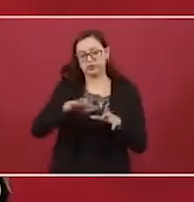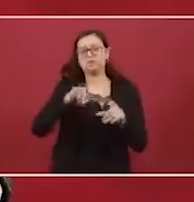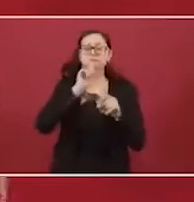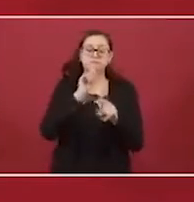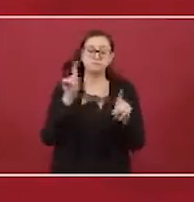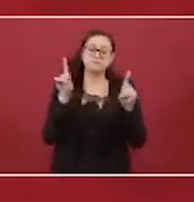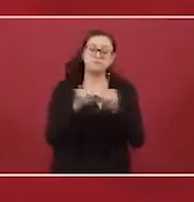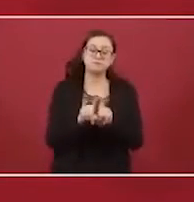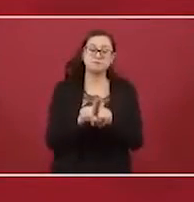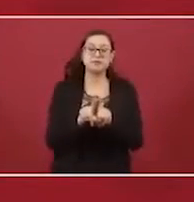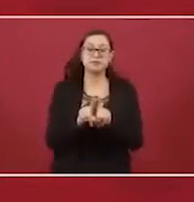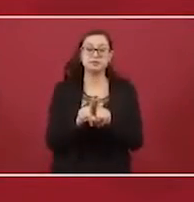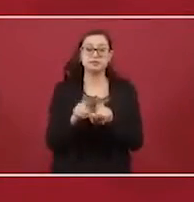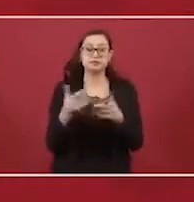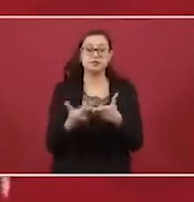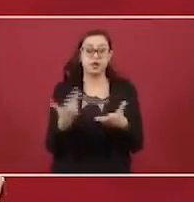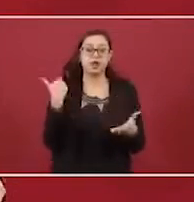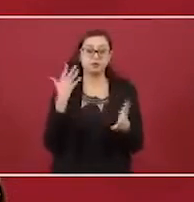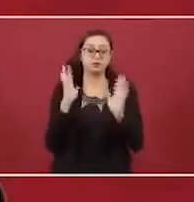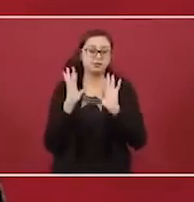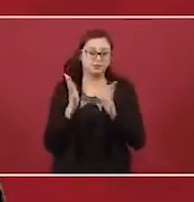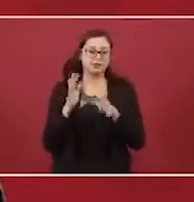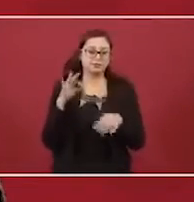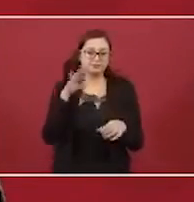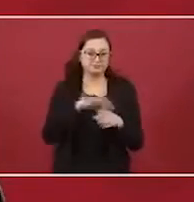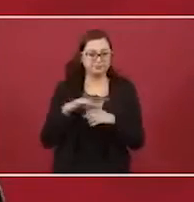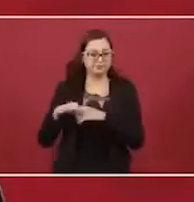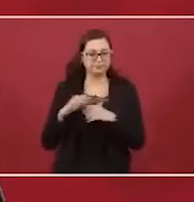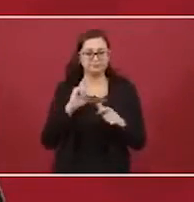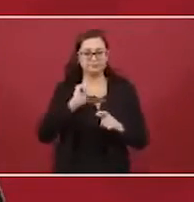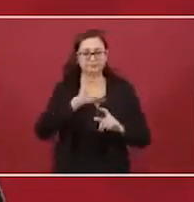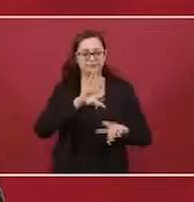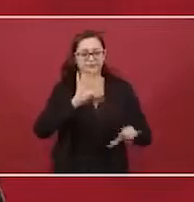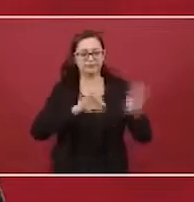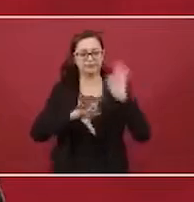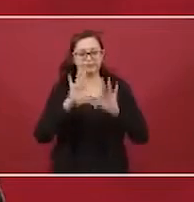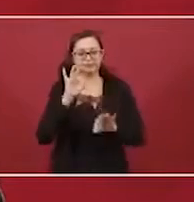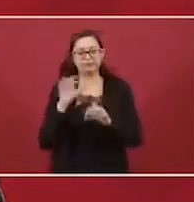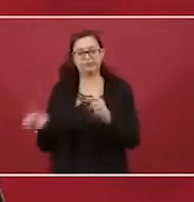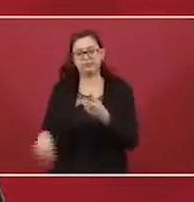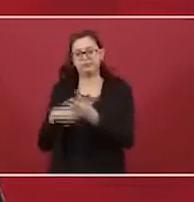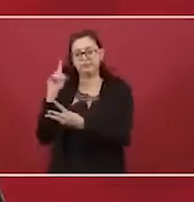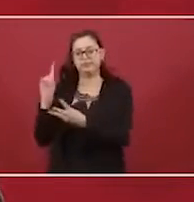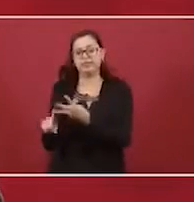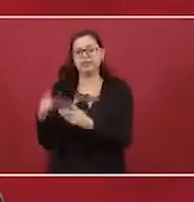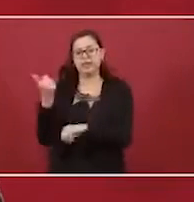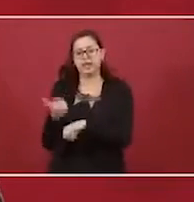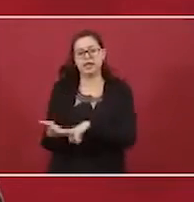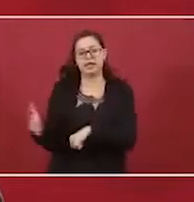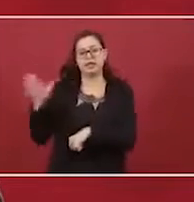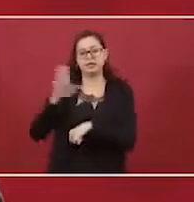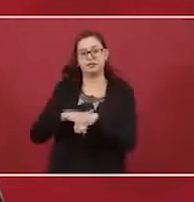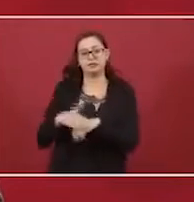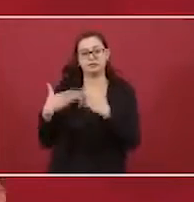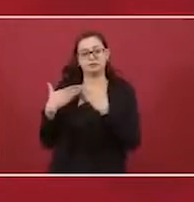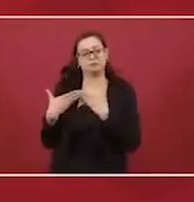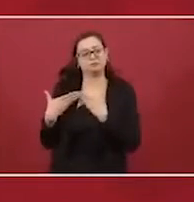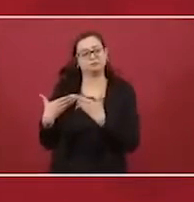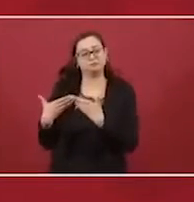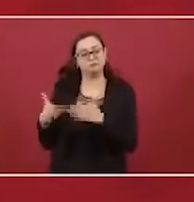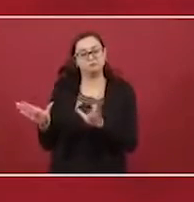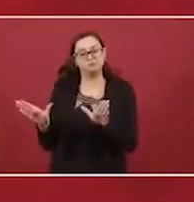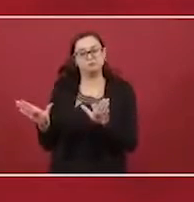para menos las tres propuestas de donde surgió nadie me son mujeres aguerridas trabajadoras y de considerable